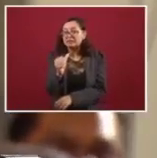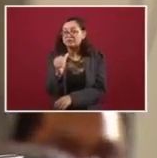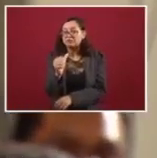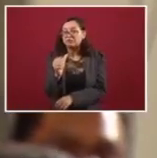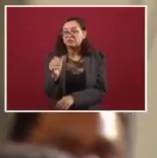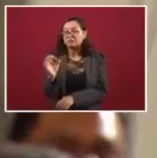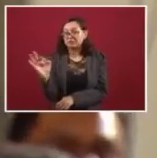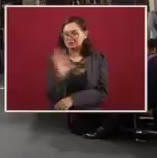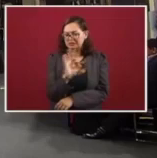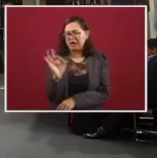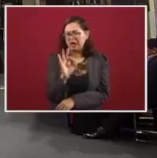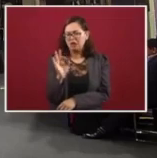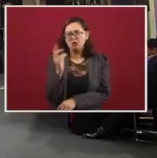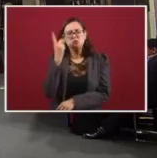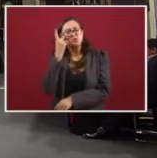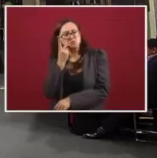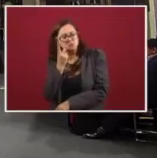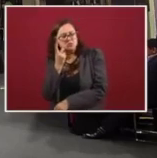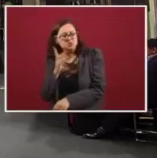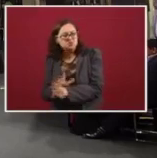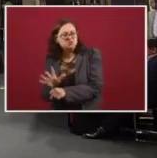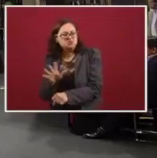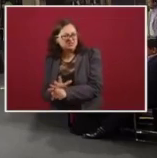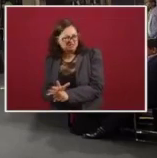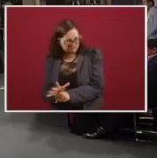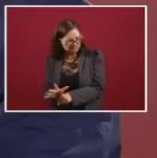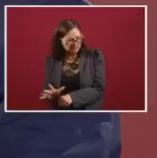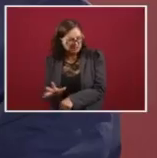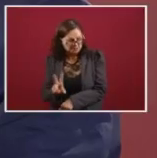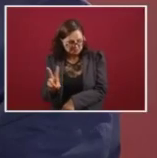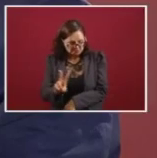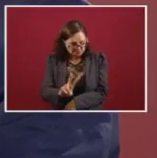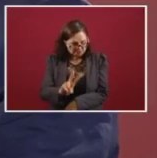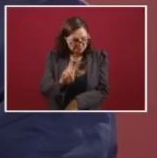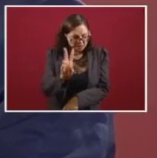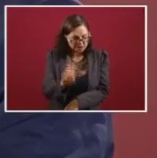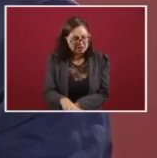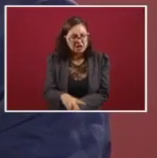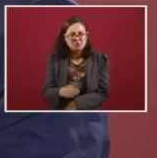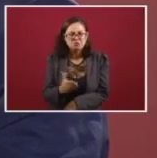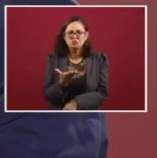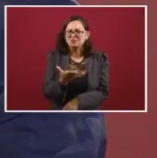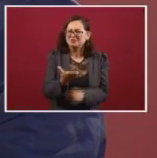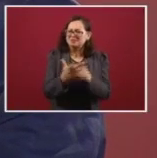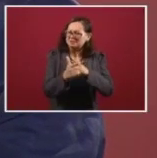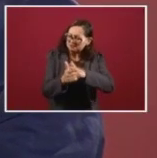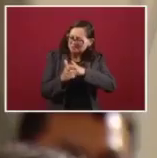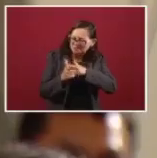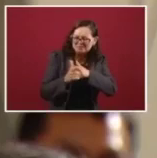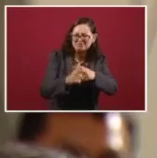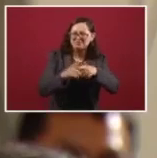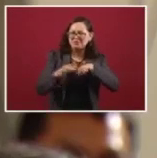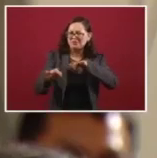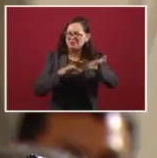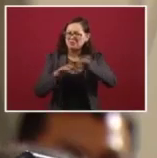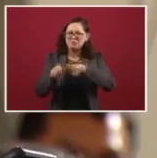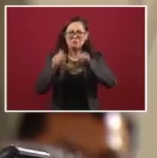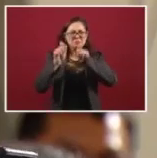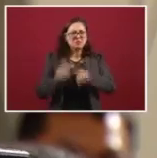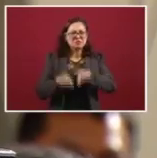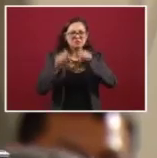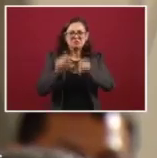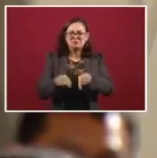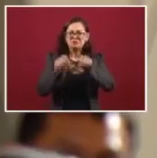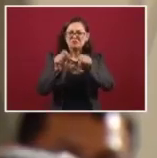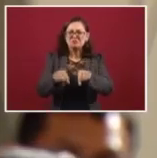diaria? ¿Existe un plan B para seguir con el mismo ritmo de trabajo? ¿O de plano hay